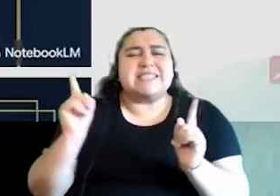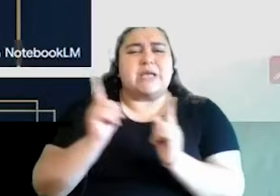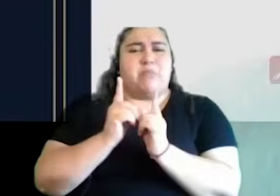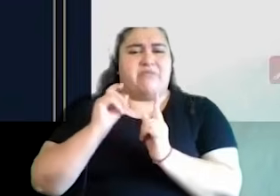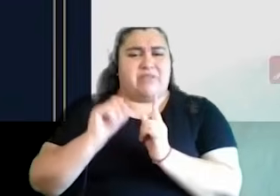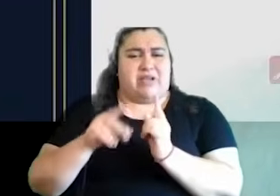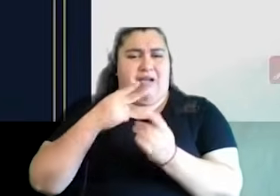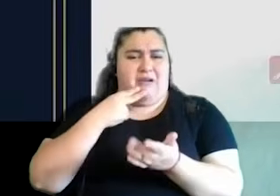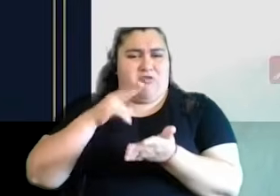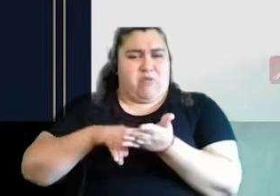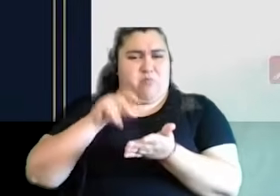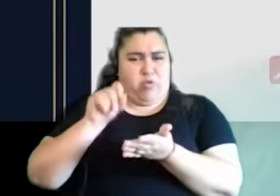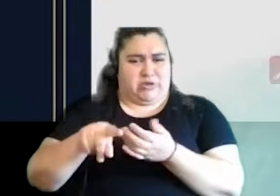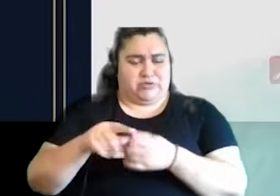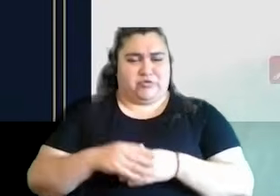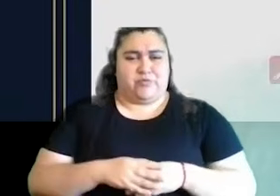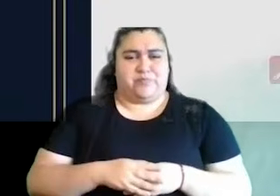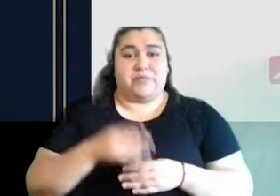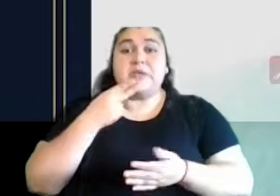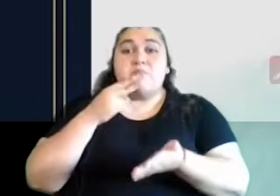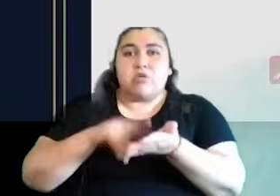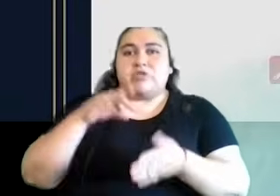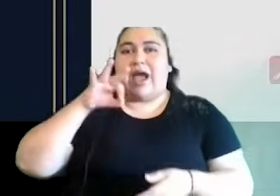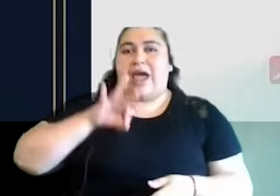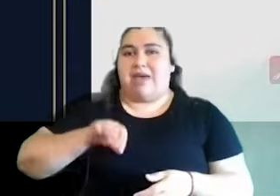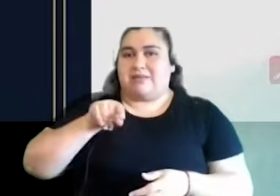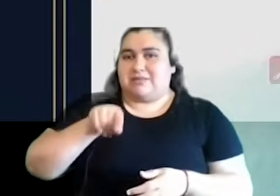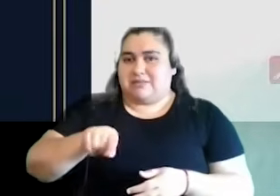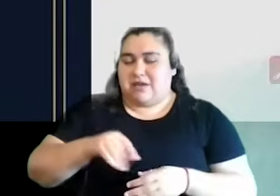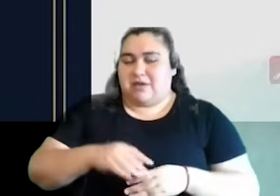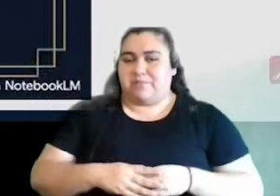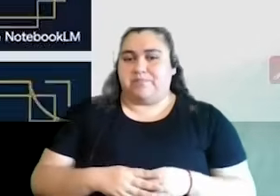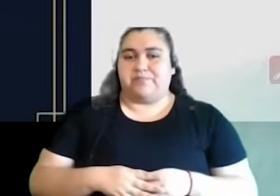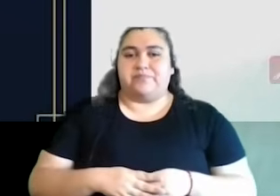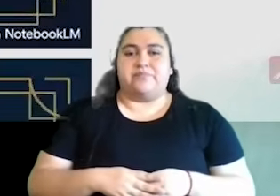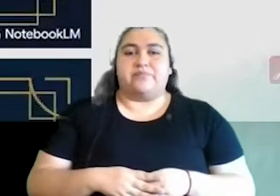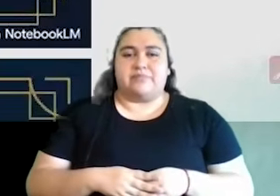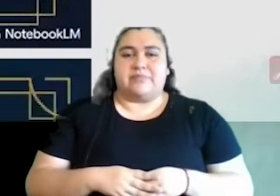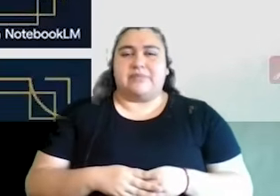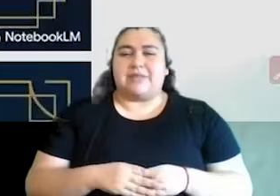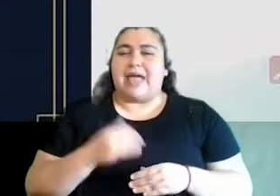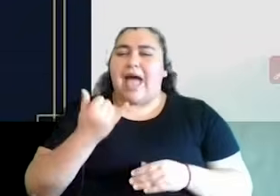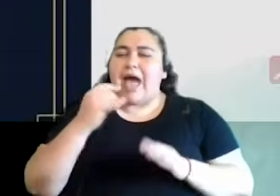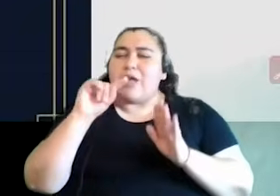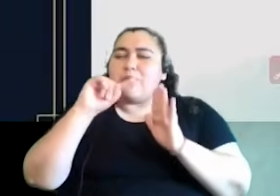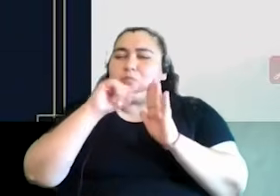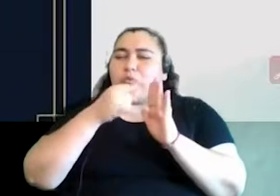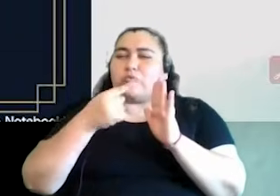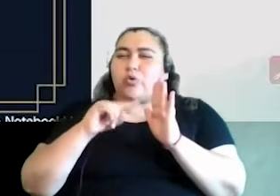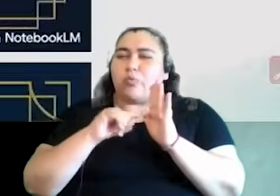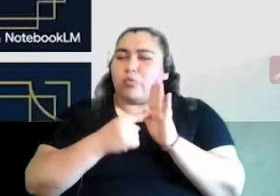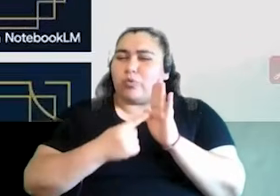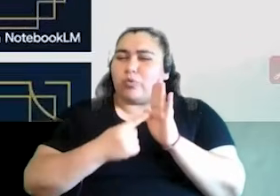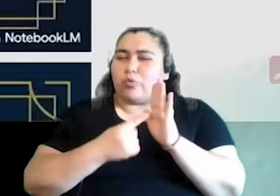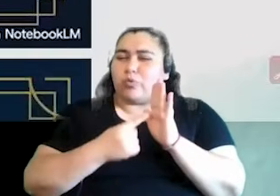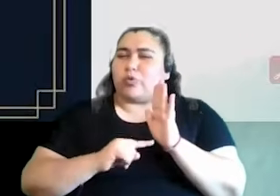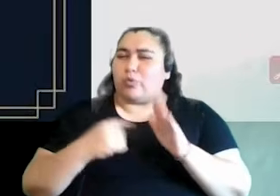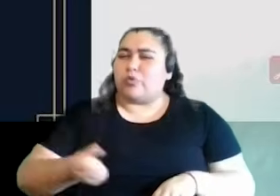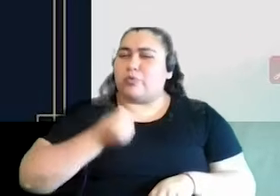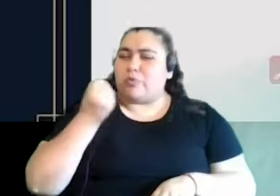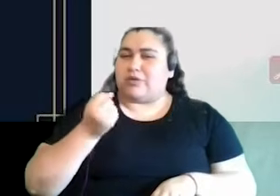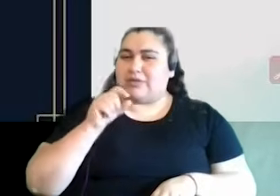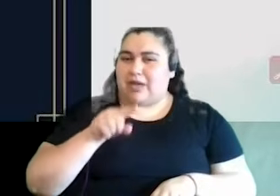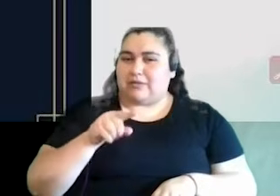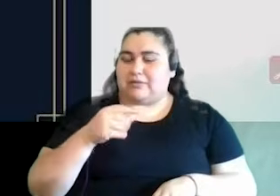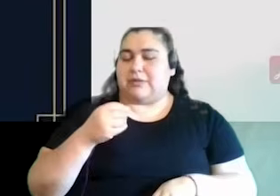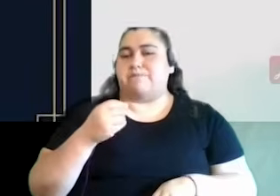¿Qué nos trae como aspectos relevantes este régimen? Primero, lo que podemos aclarar y